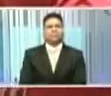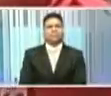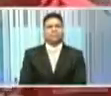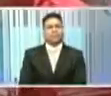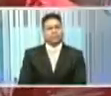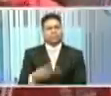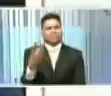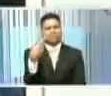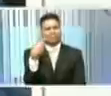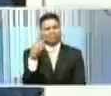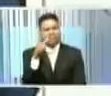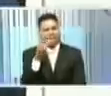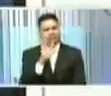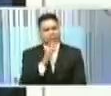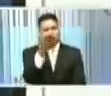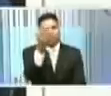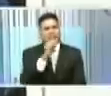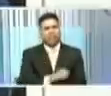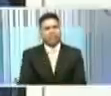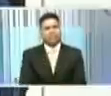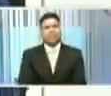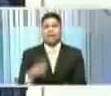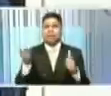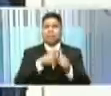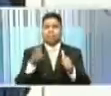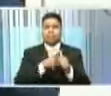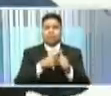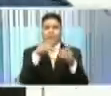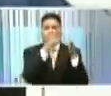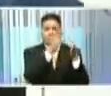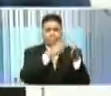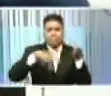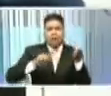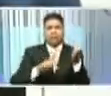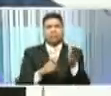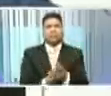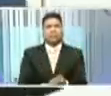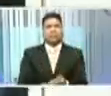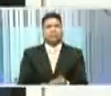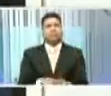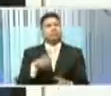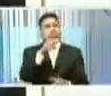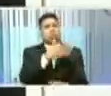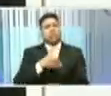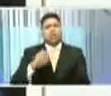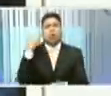Fíjense ustedes, es la primera etapa. Yo quiero que hagan un trabajo.